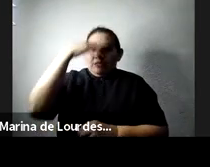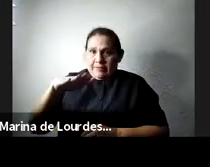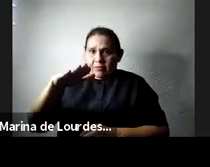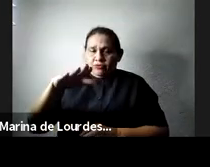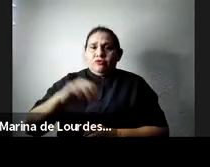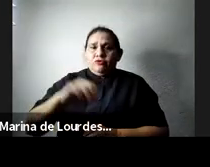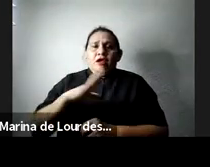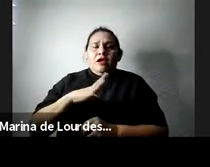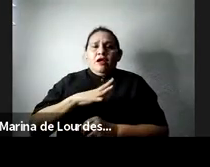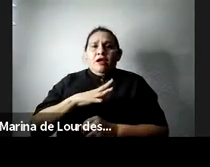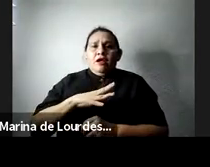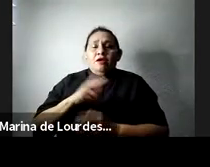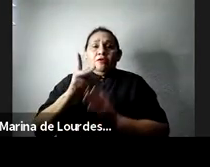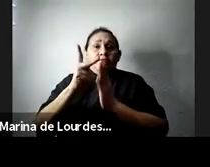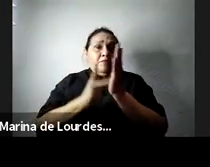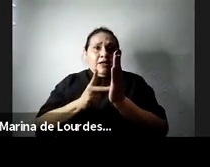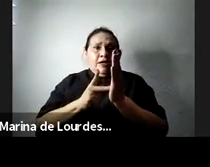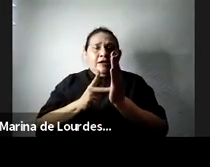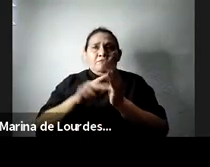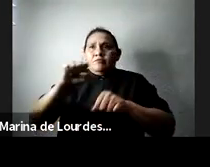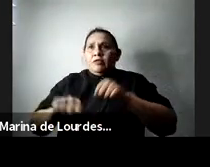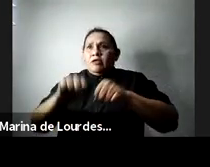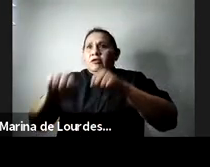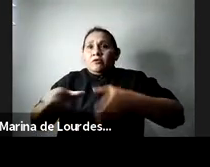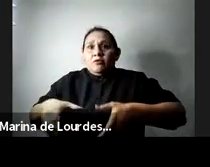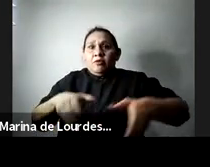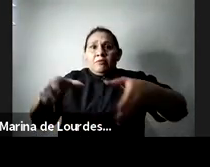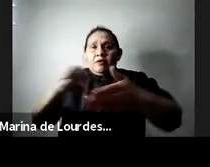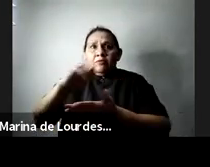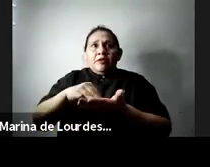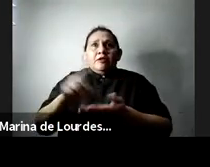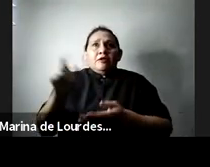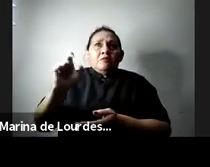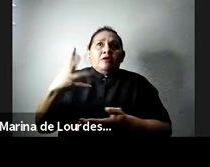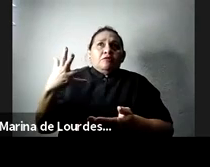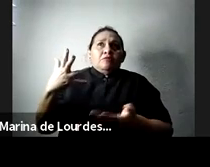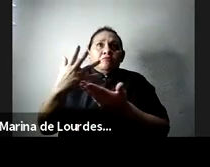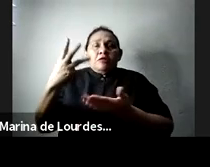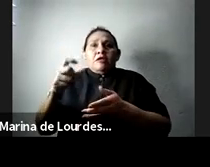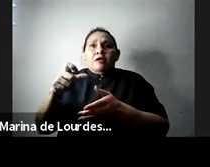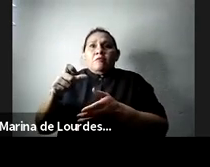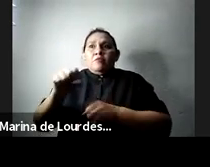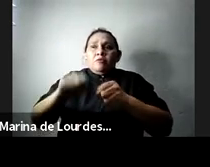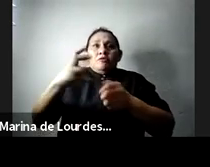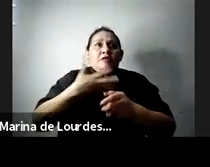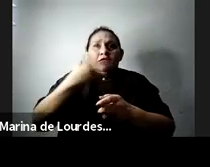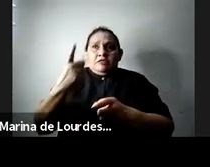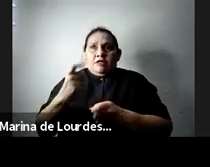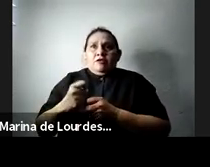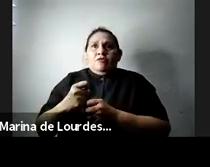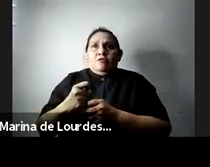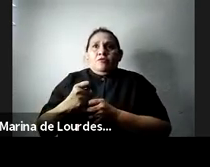de ciclovías en Mérida y que cuando hacemos ciclovías tiene que estar muy de la mano, ¿no? Con la red